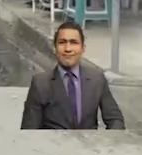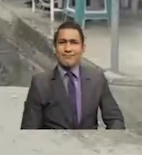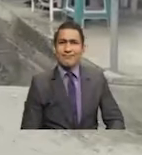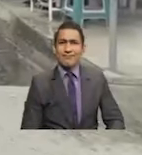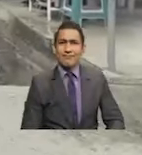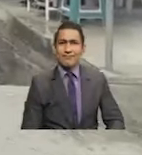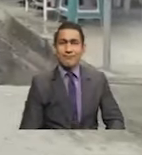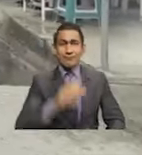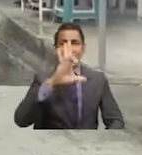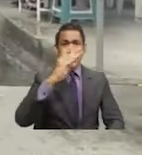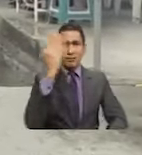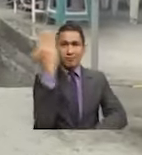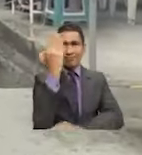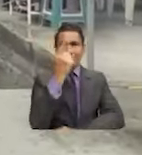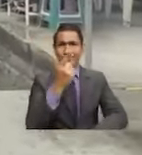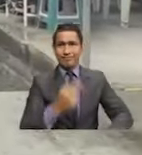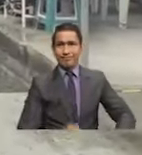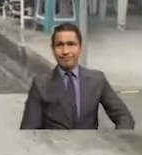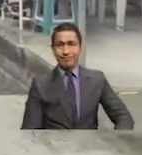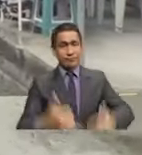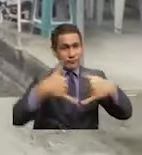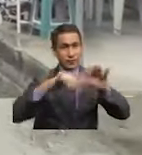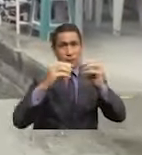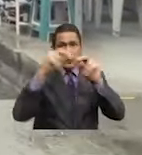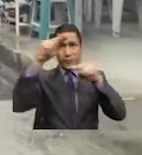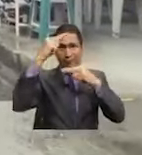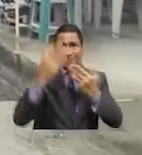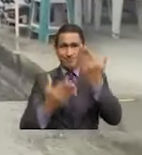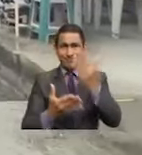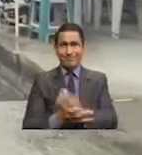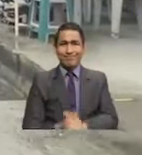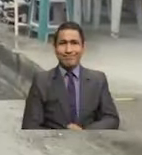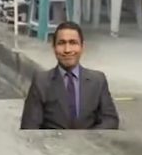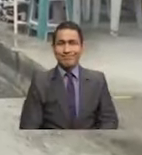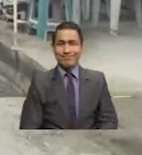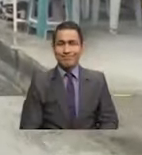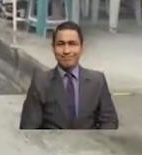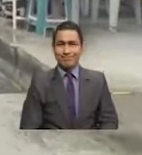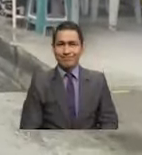Salinas, TC Televisión. Regresamos a Estudios Principales. Muy buenas tardes.